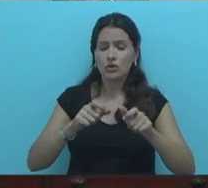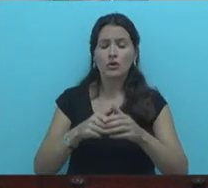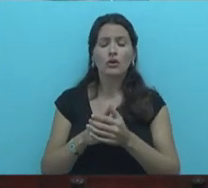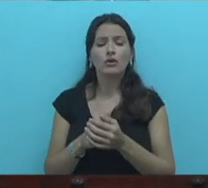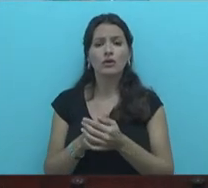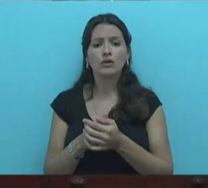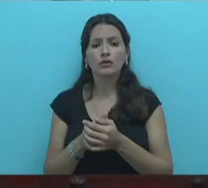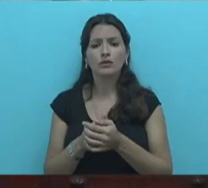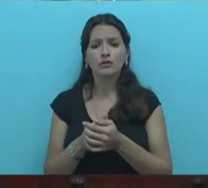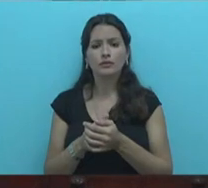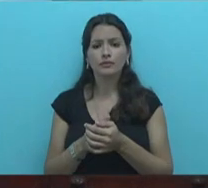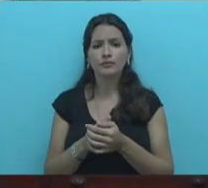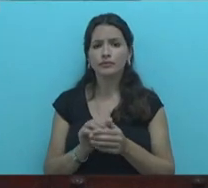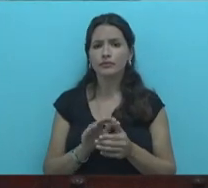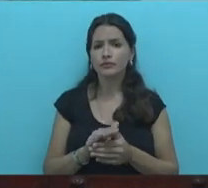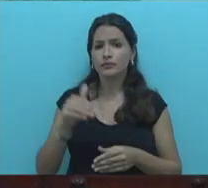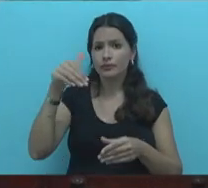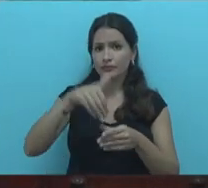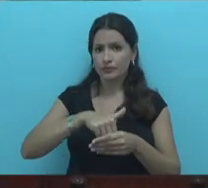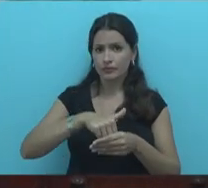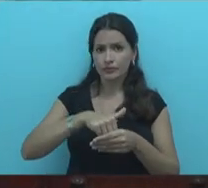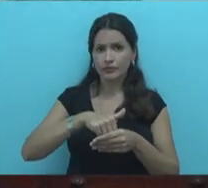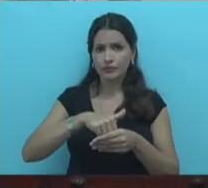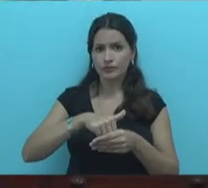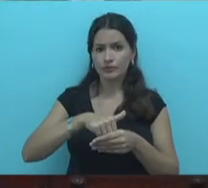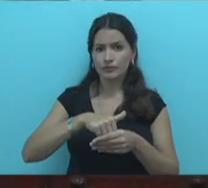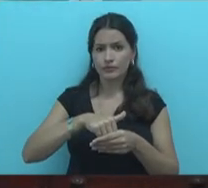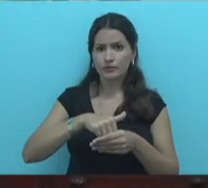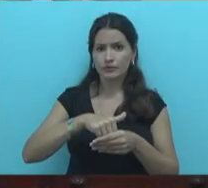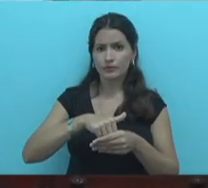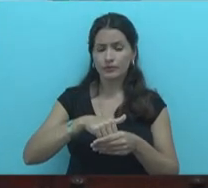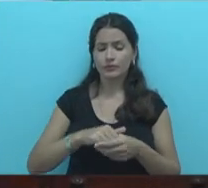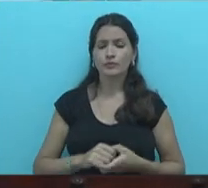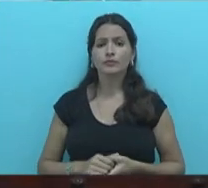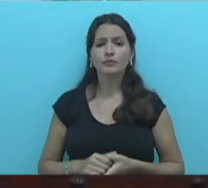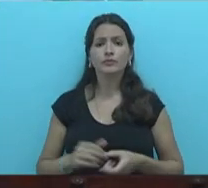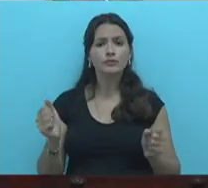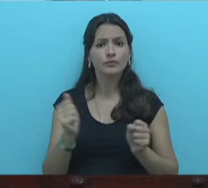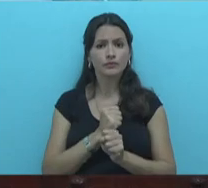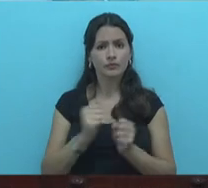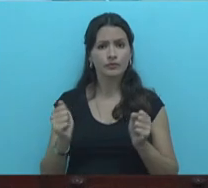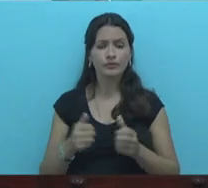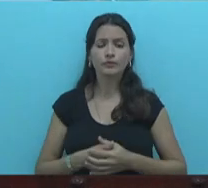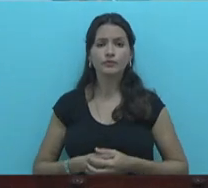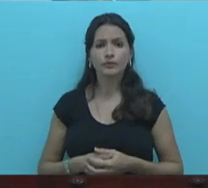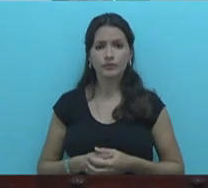huelga. Demás de forma. A votación el proyecto sobre tablas. Aprobado. Votación el proyecto.